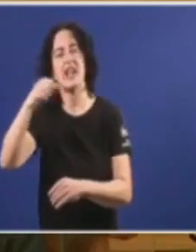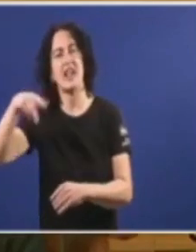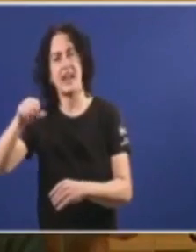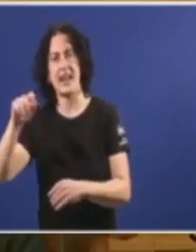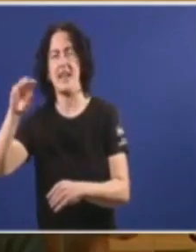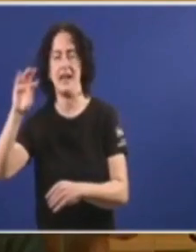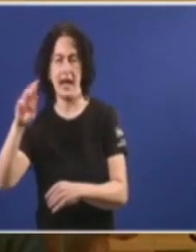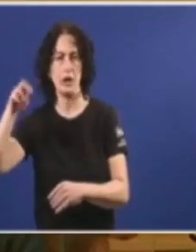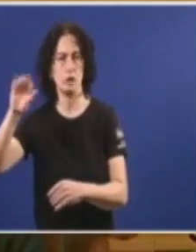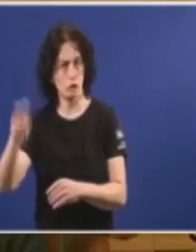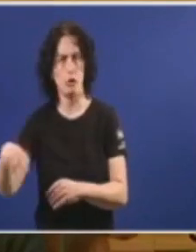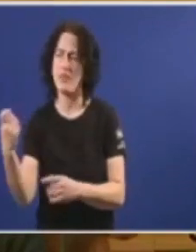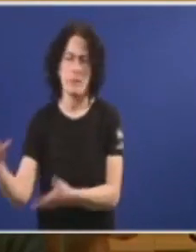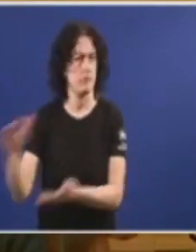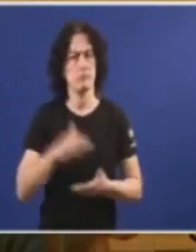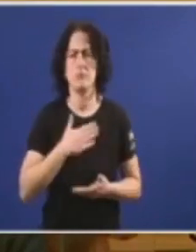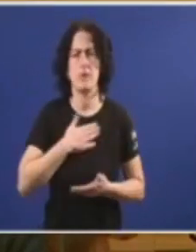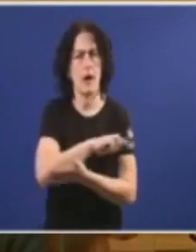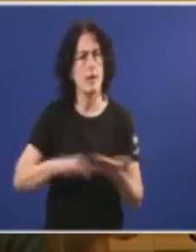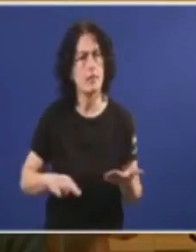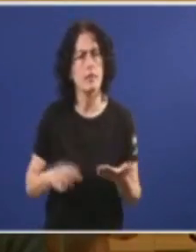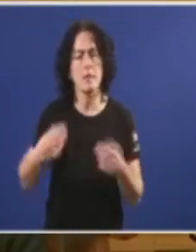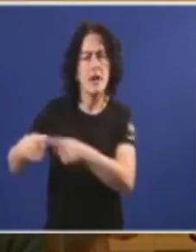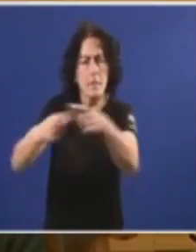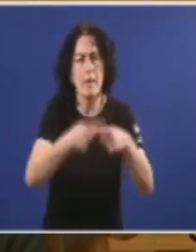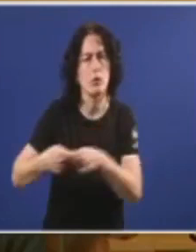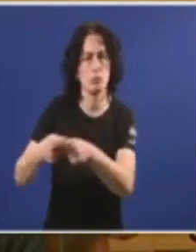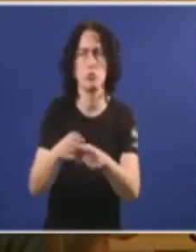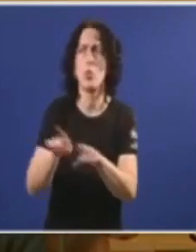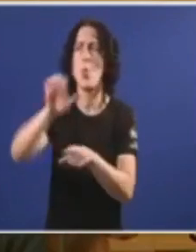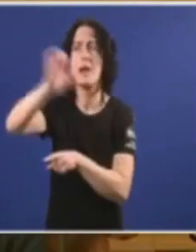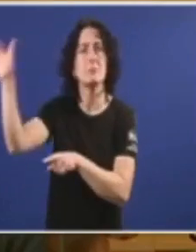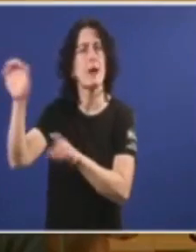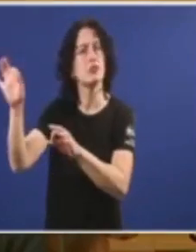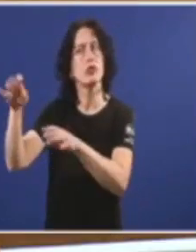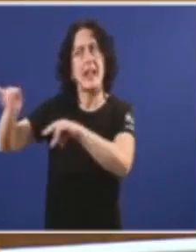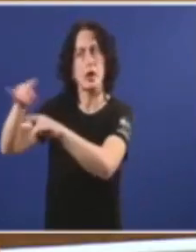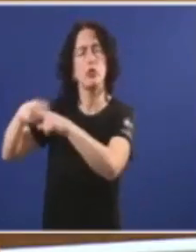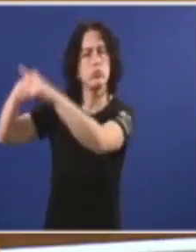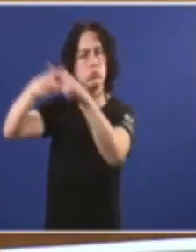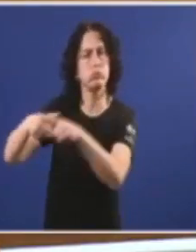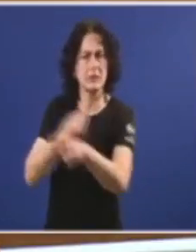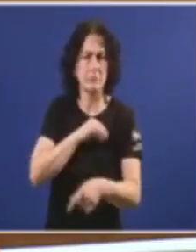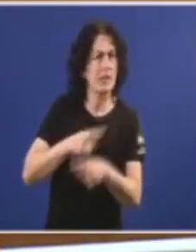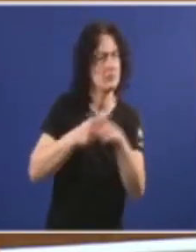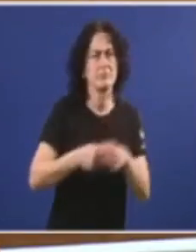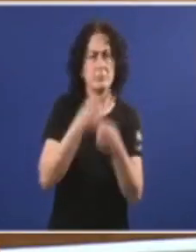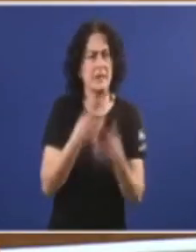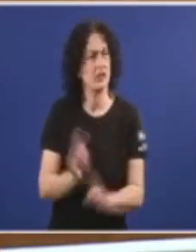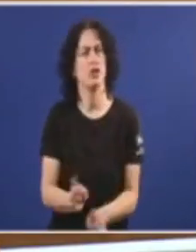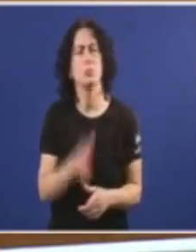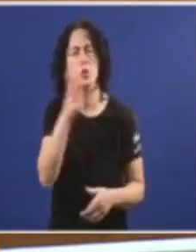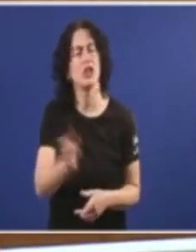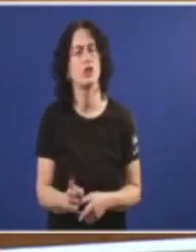hai que reclamar un reparto territorializado dos fondos. Por que Europa distribúe territorializadamente no Estado español no? E temos que reclamar